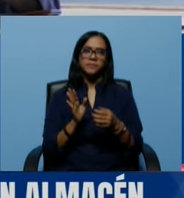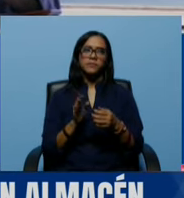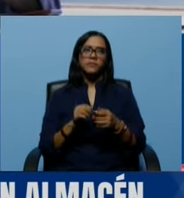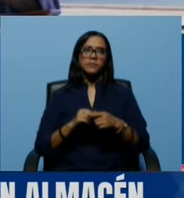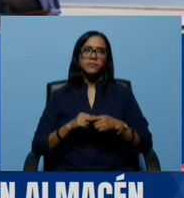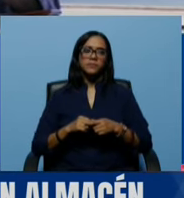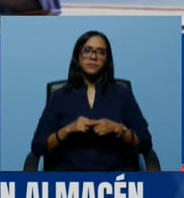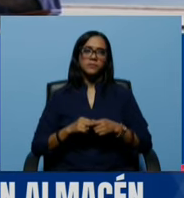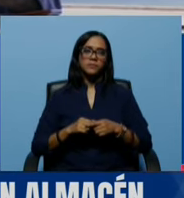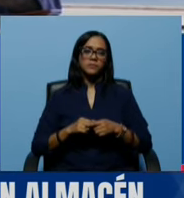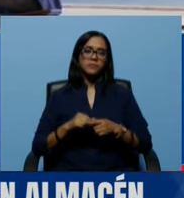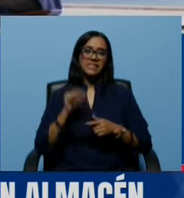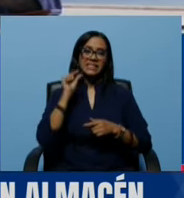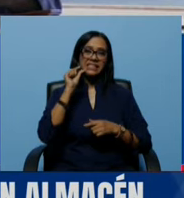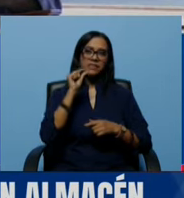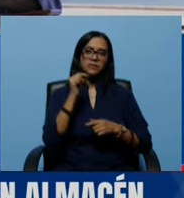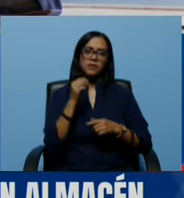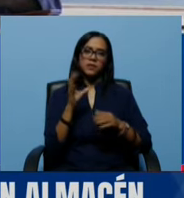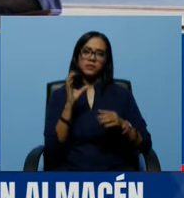casi a cero.